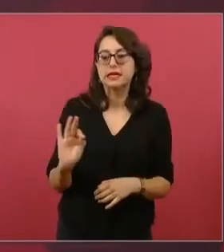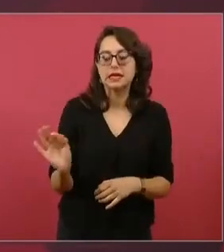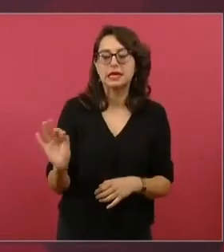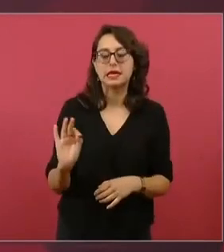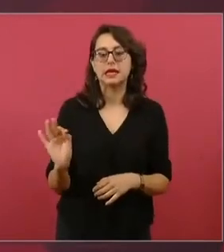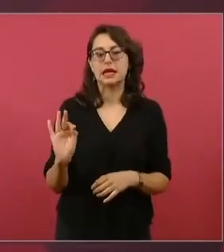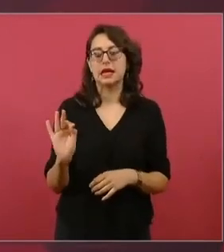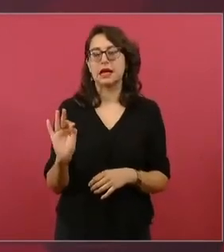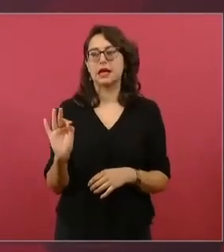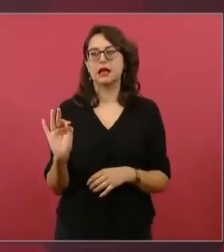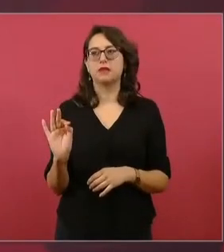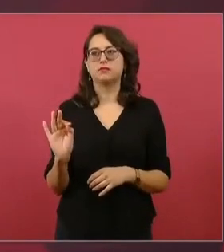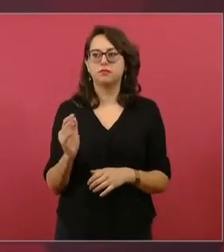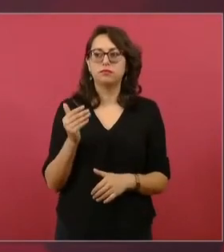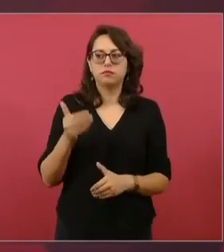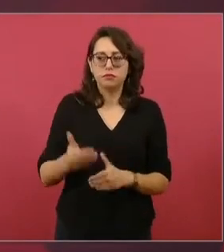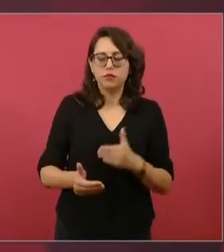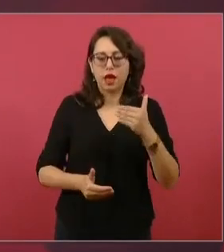que vamos a ir